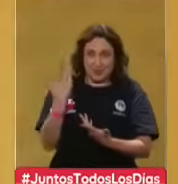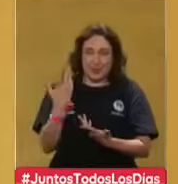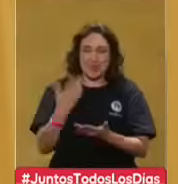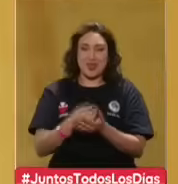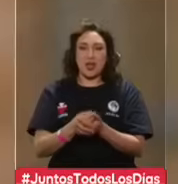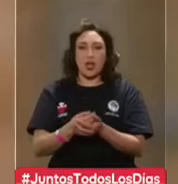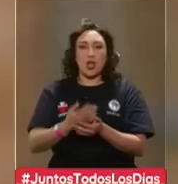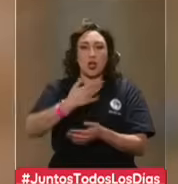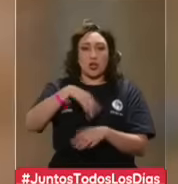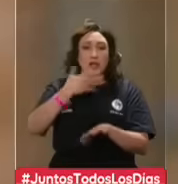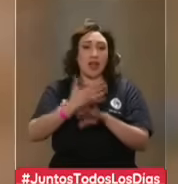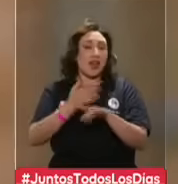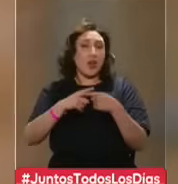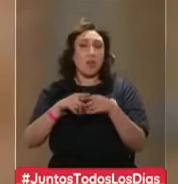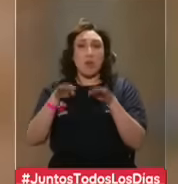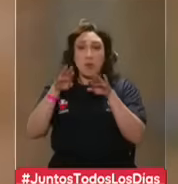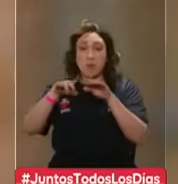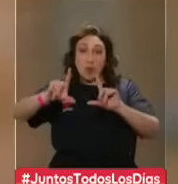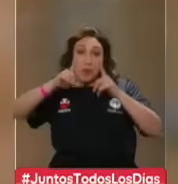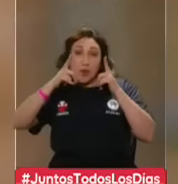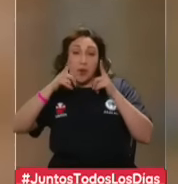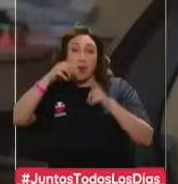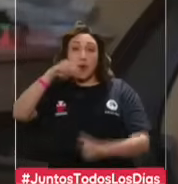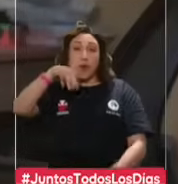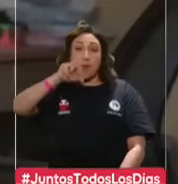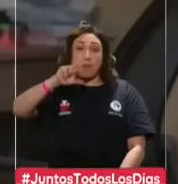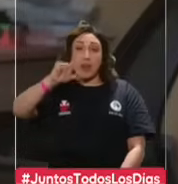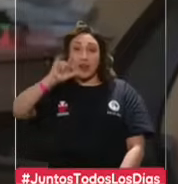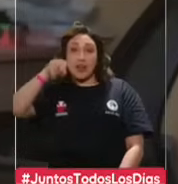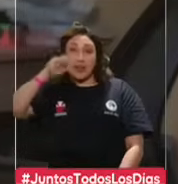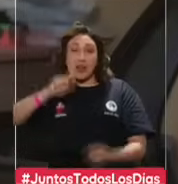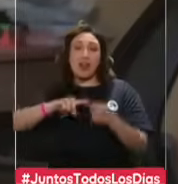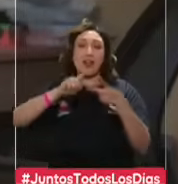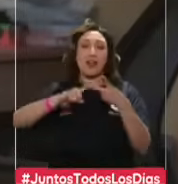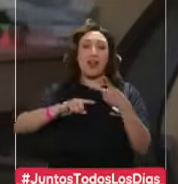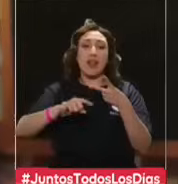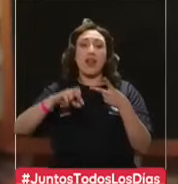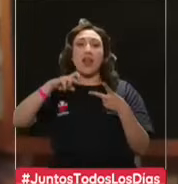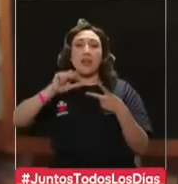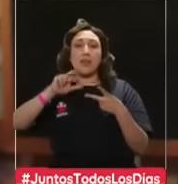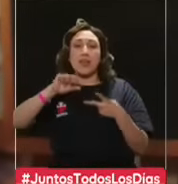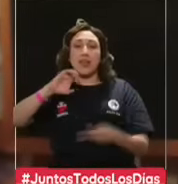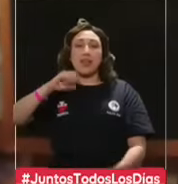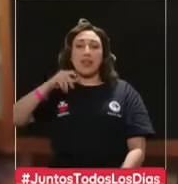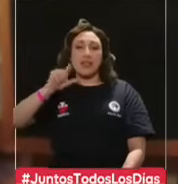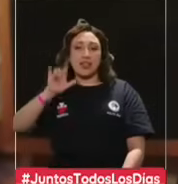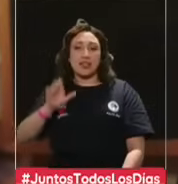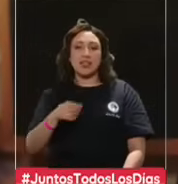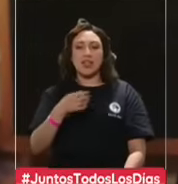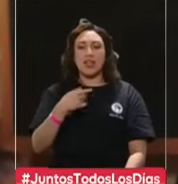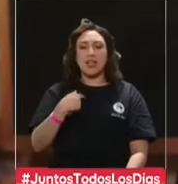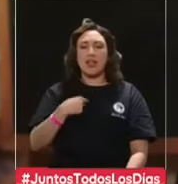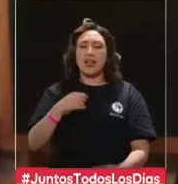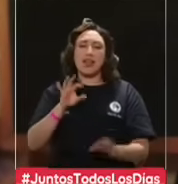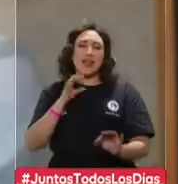Tenemos justo una Merlina y un Pericles. Soy más mala para los chistes. ¿Cuál es el animal más